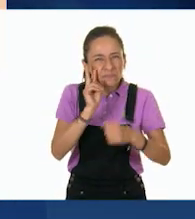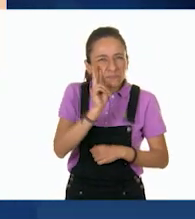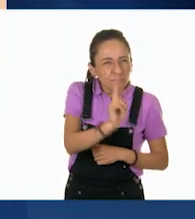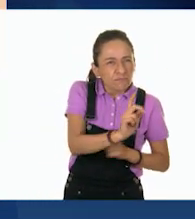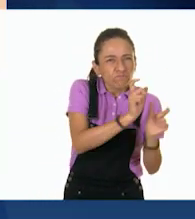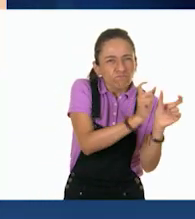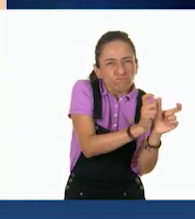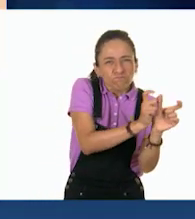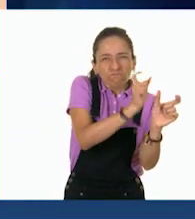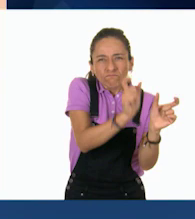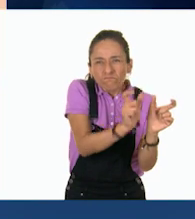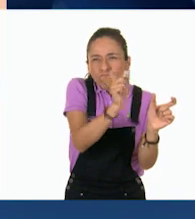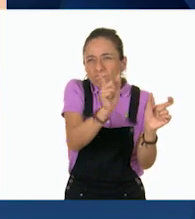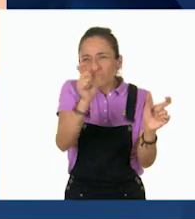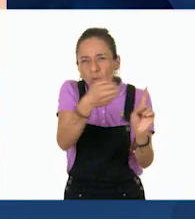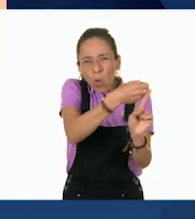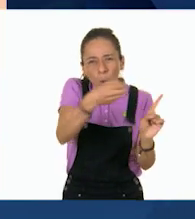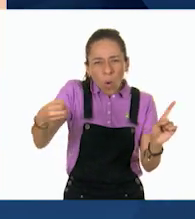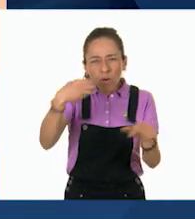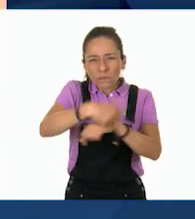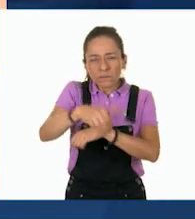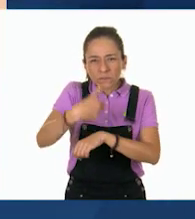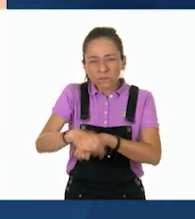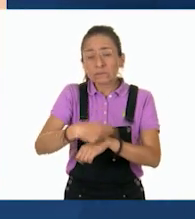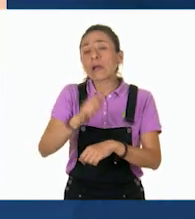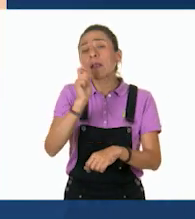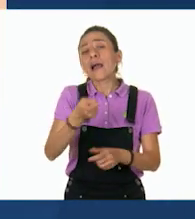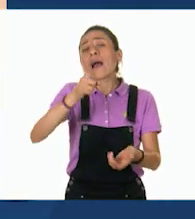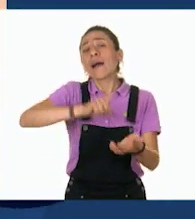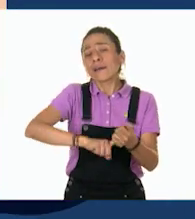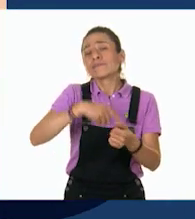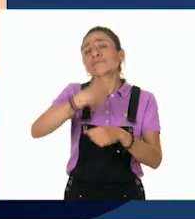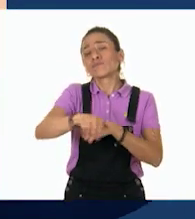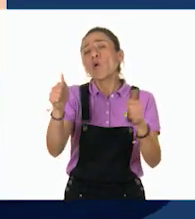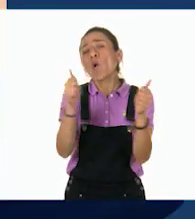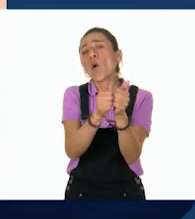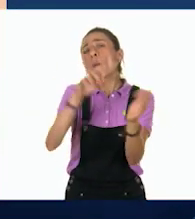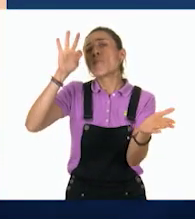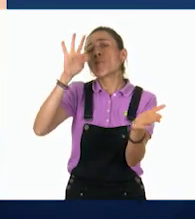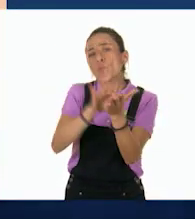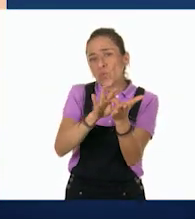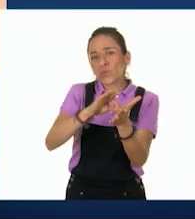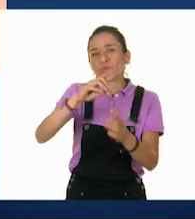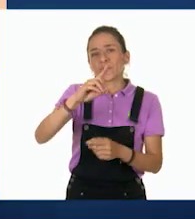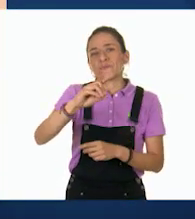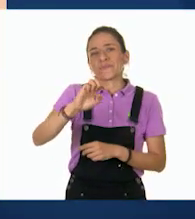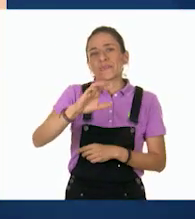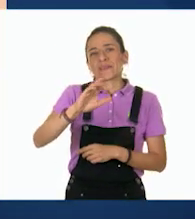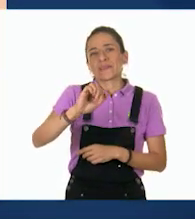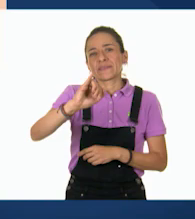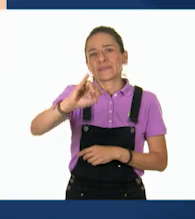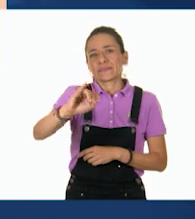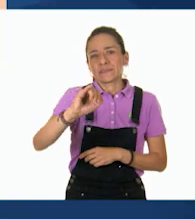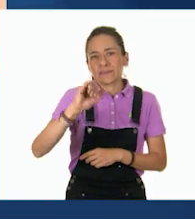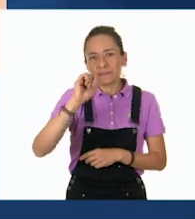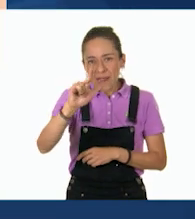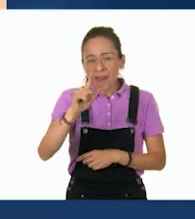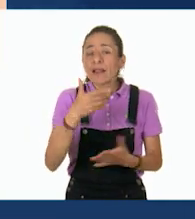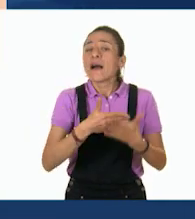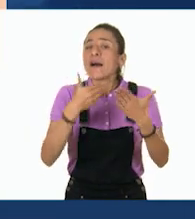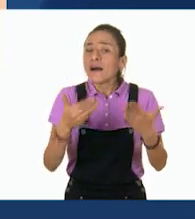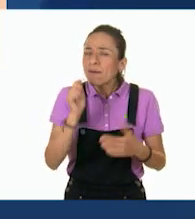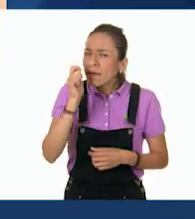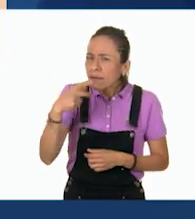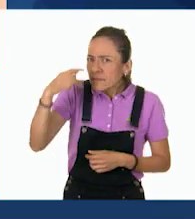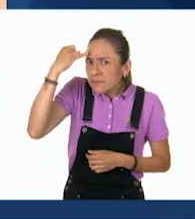sucesión numérica cuyos términos son números decimales. También nos han mostrado una estrategia para encontrar la